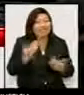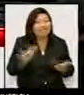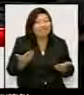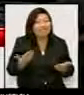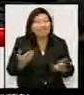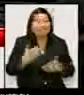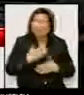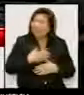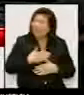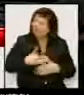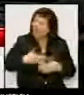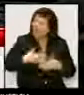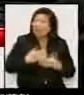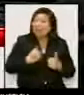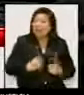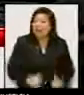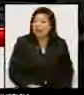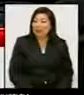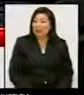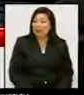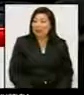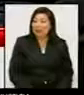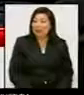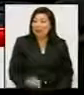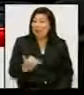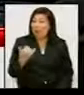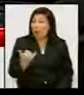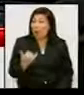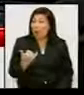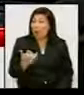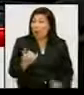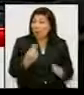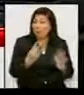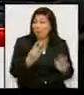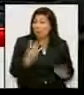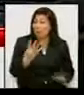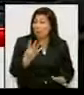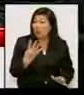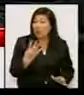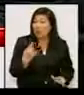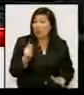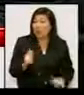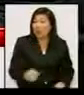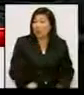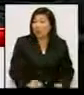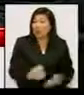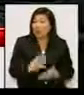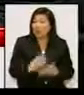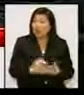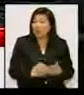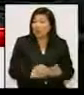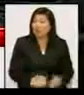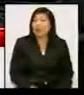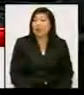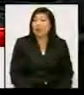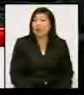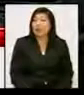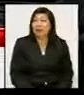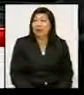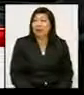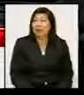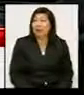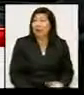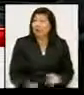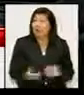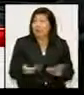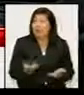placentera, satisfactoria, muy buena. Hoy día estamos en el 74%. Hemos reducido 20 puntos. Algo ha